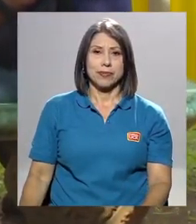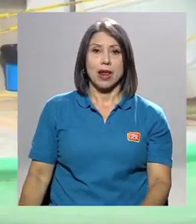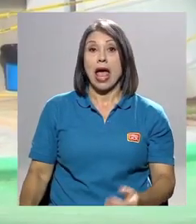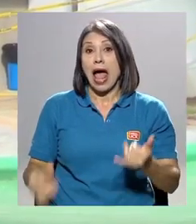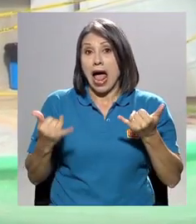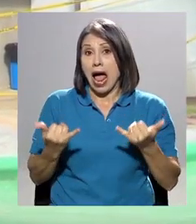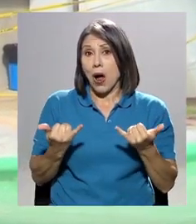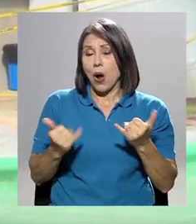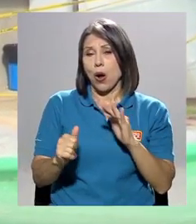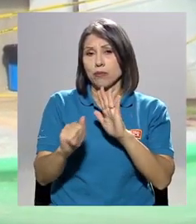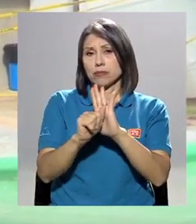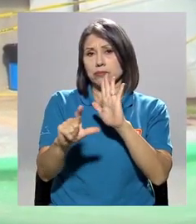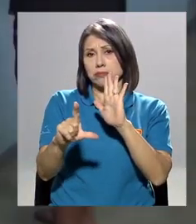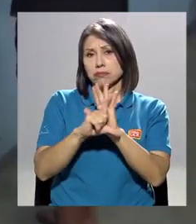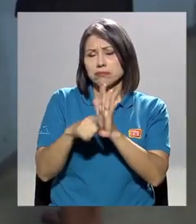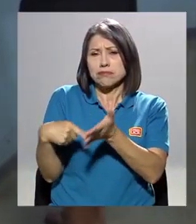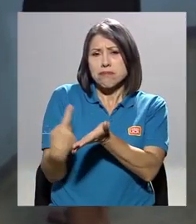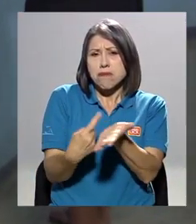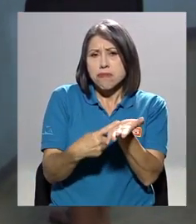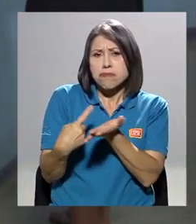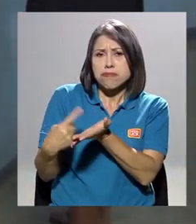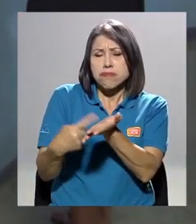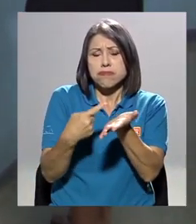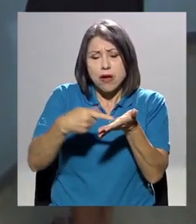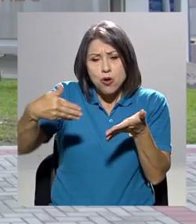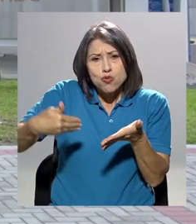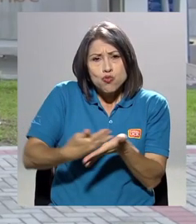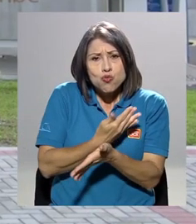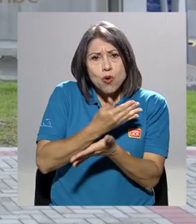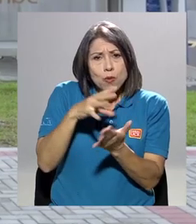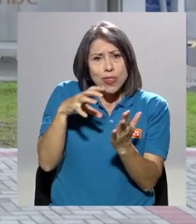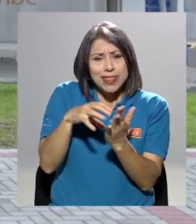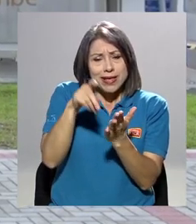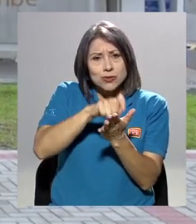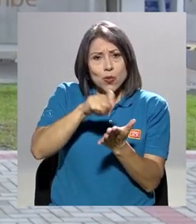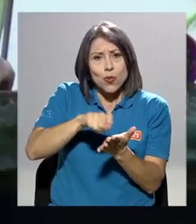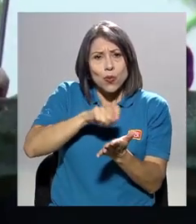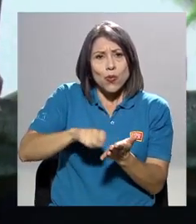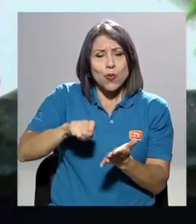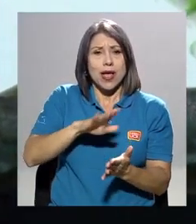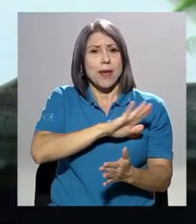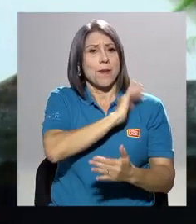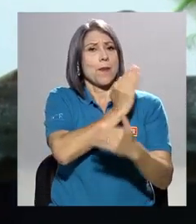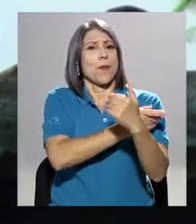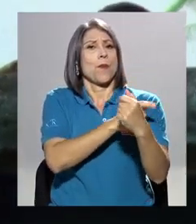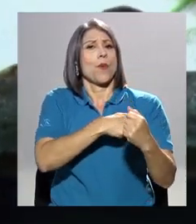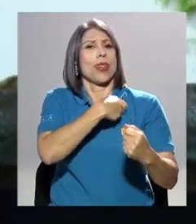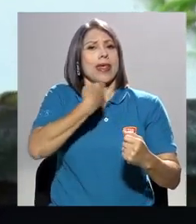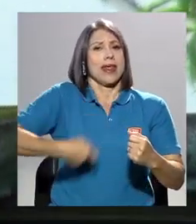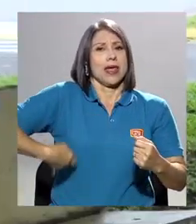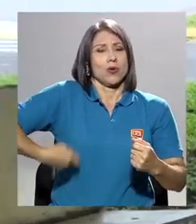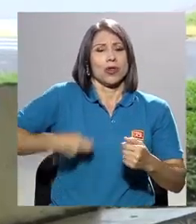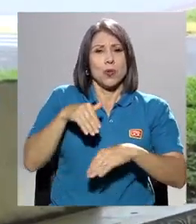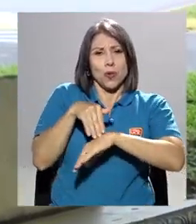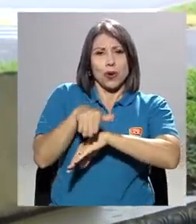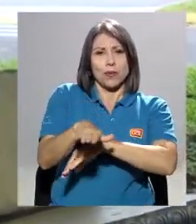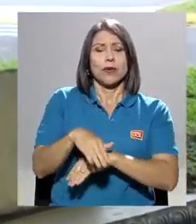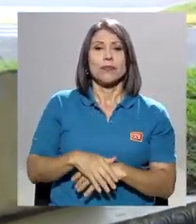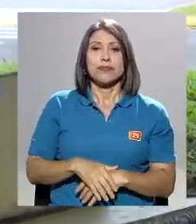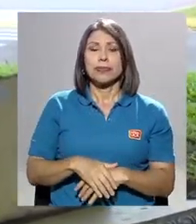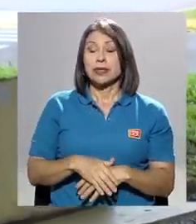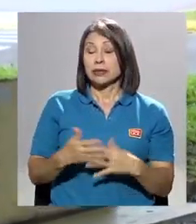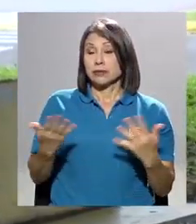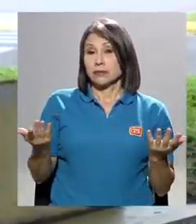se discute en la Asamblea Legislativa un nuevo texto que fue enviado por el Poder Ejecutivo. Esto